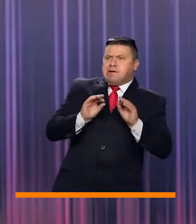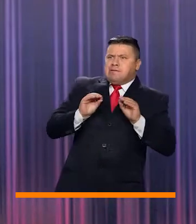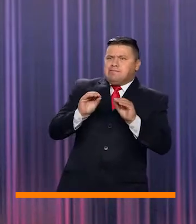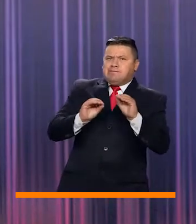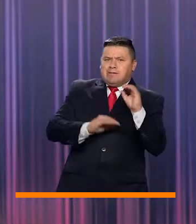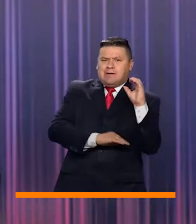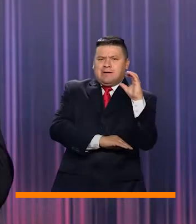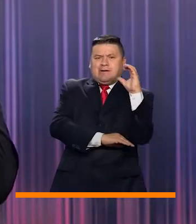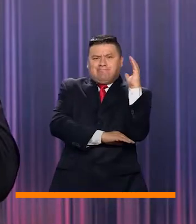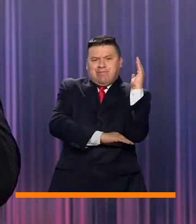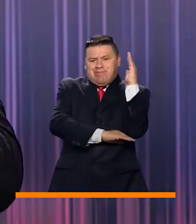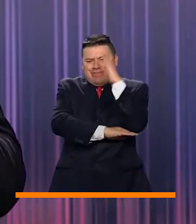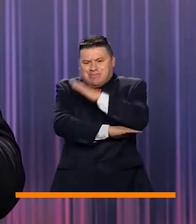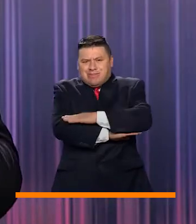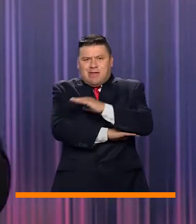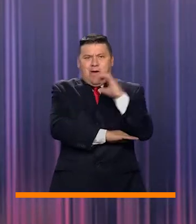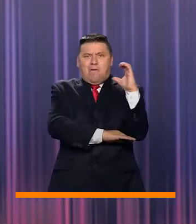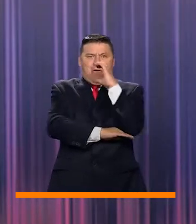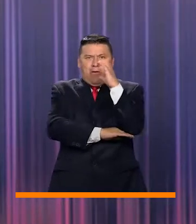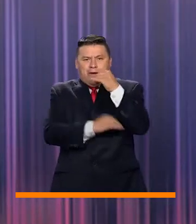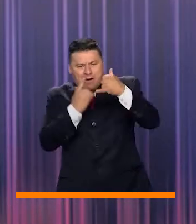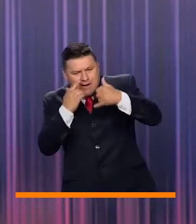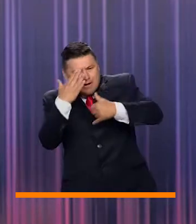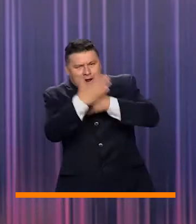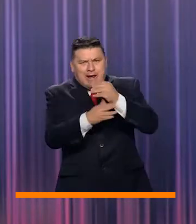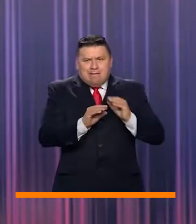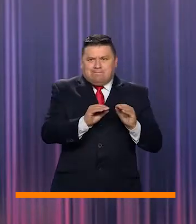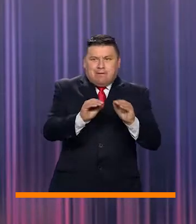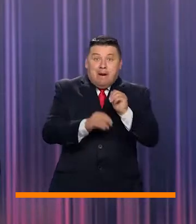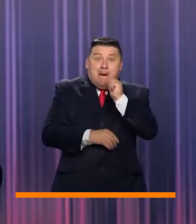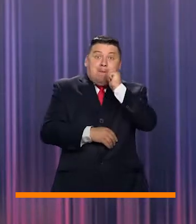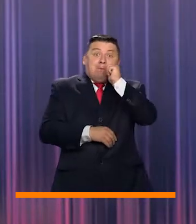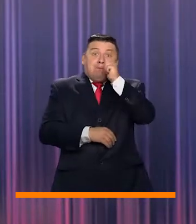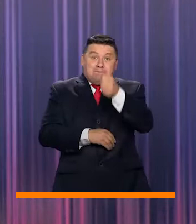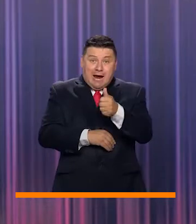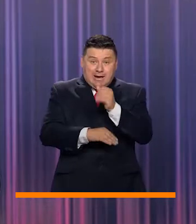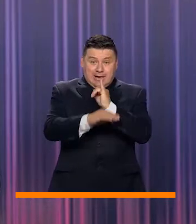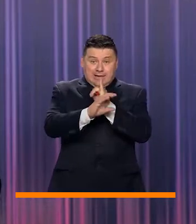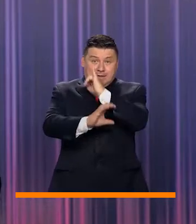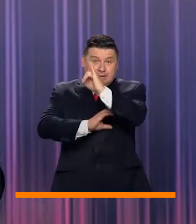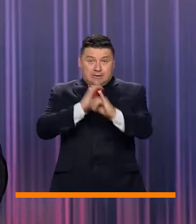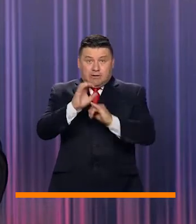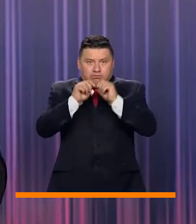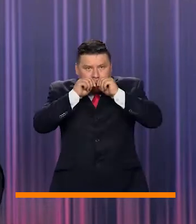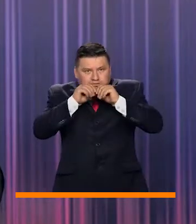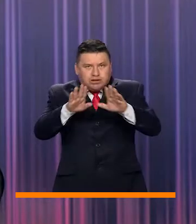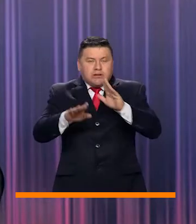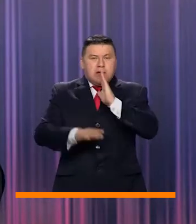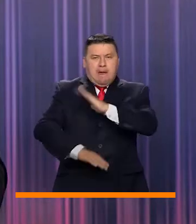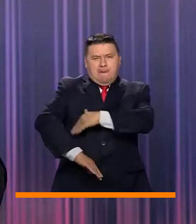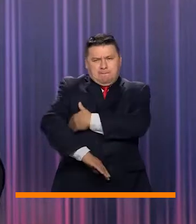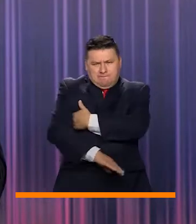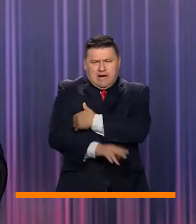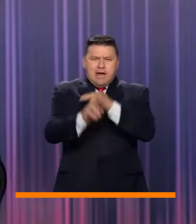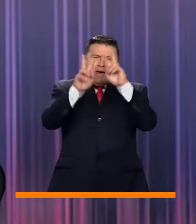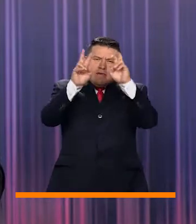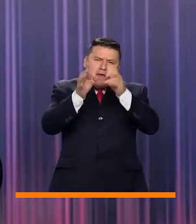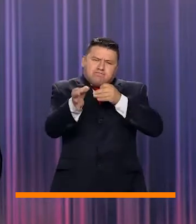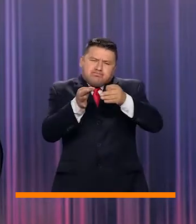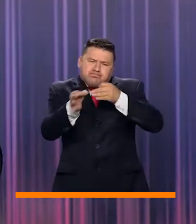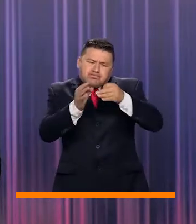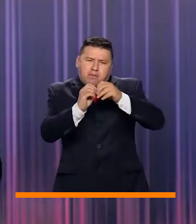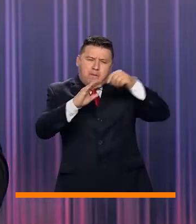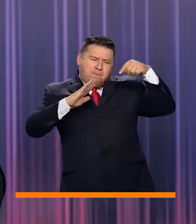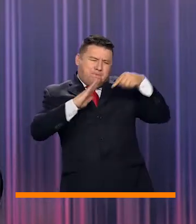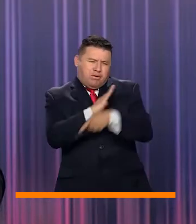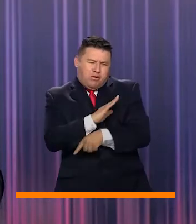realizando jornadas pedagógicas en todo el territorio nacional y mañana en el canal institucional el ministro profundizará en